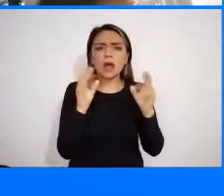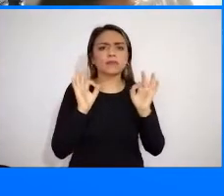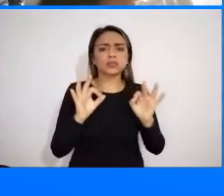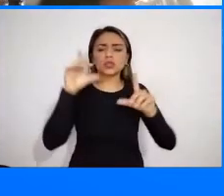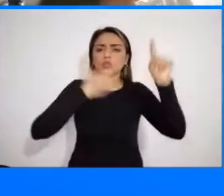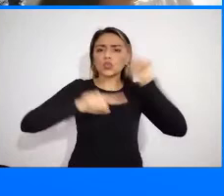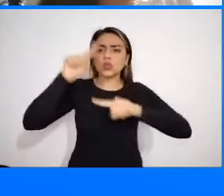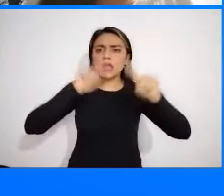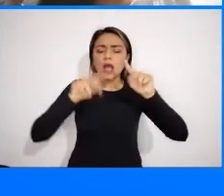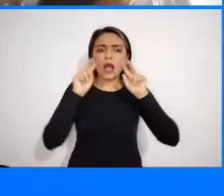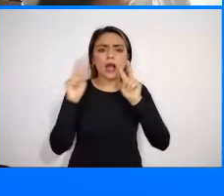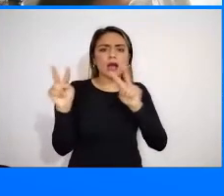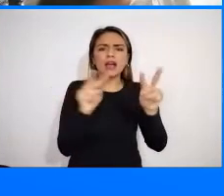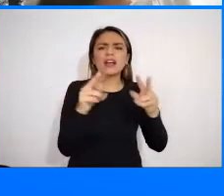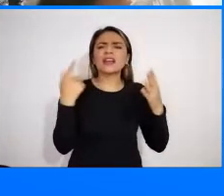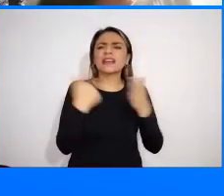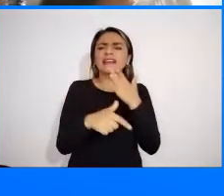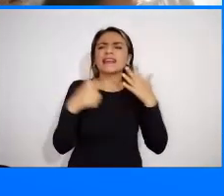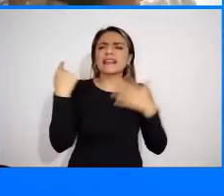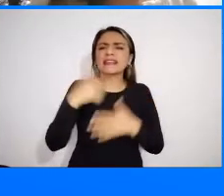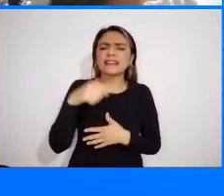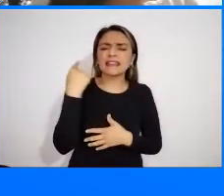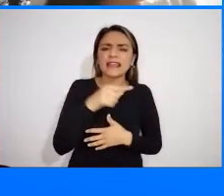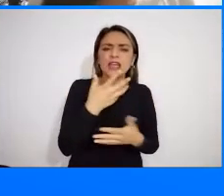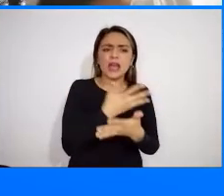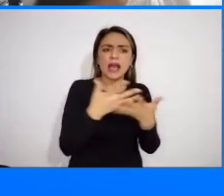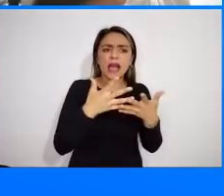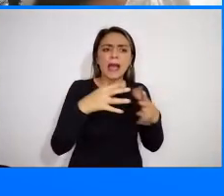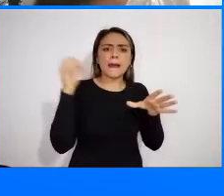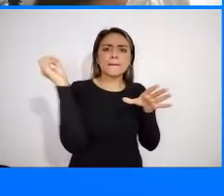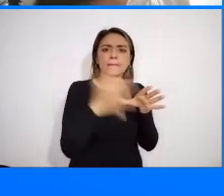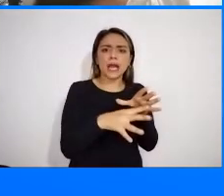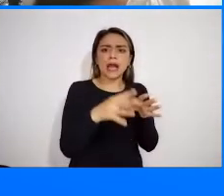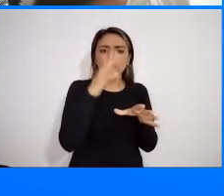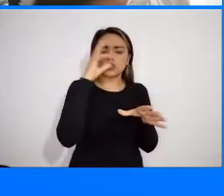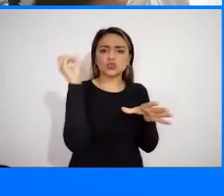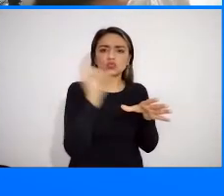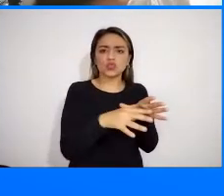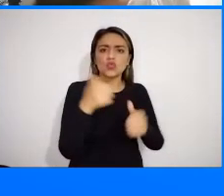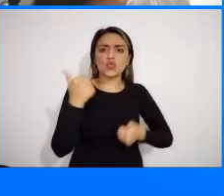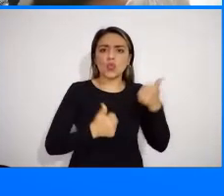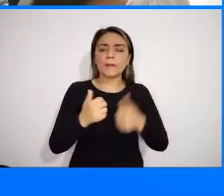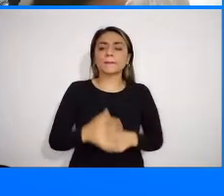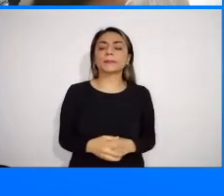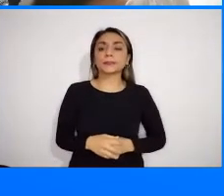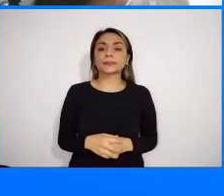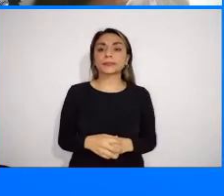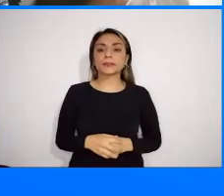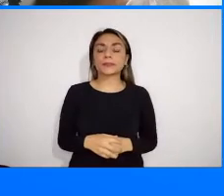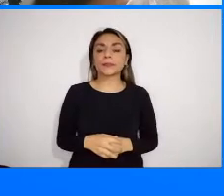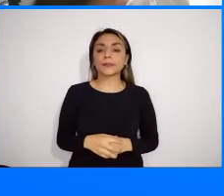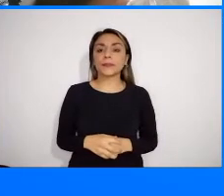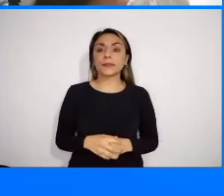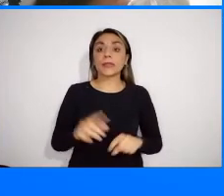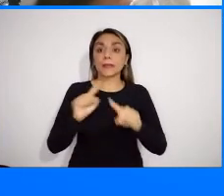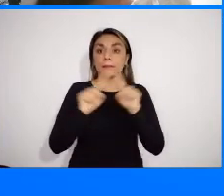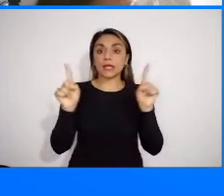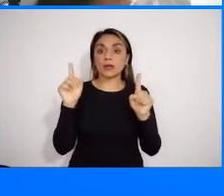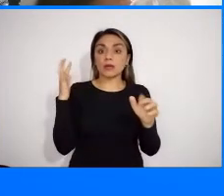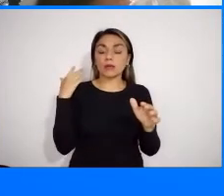pueda ver bien qué residuo va a depositar. Sin embargo, pues desde